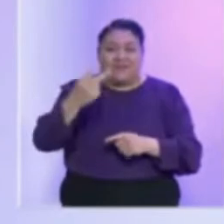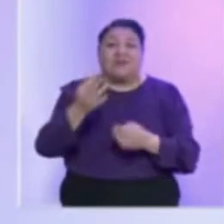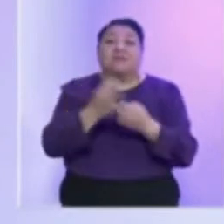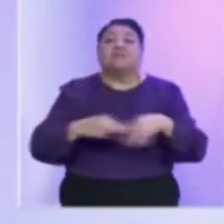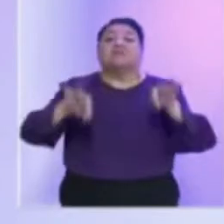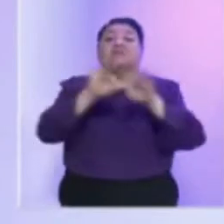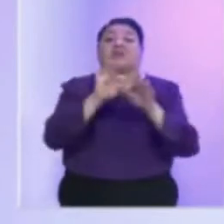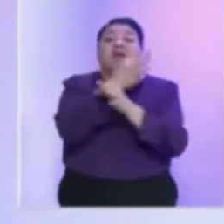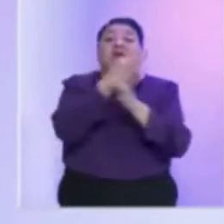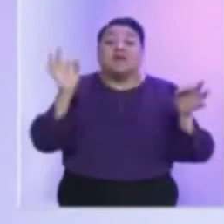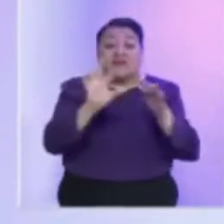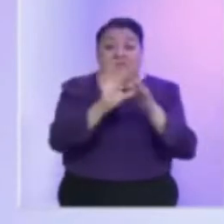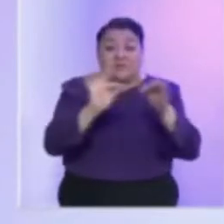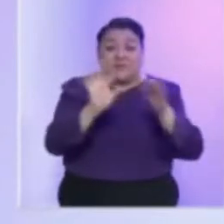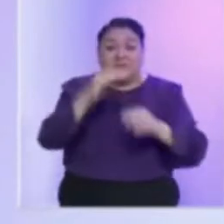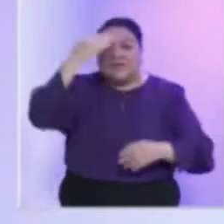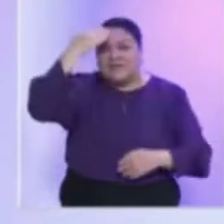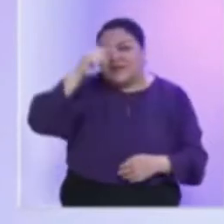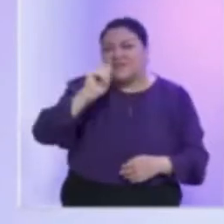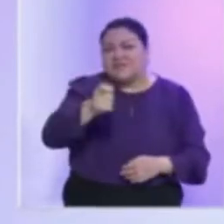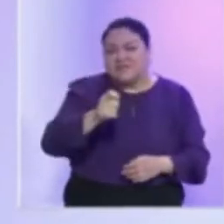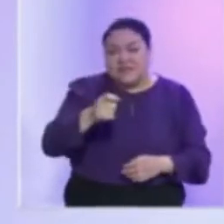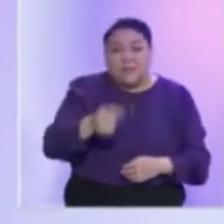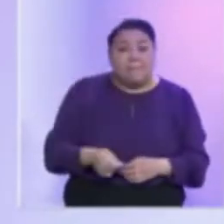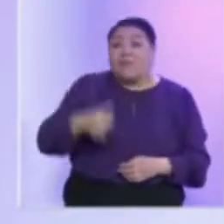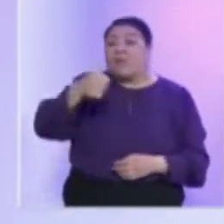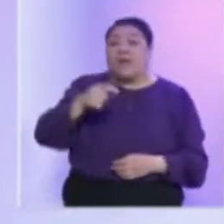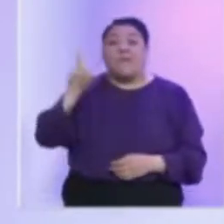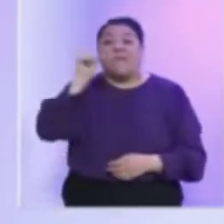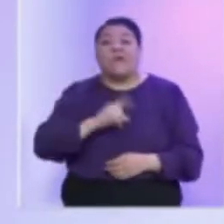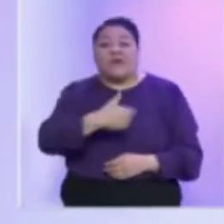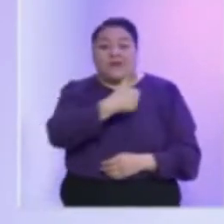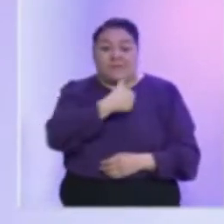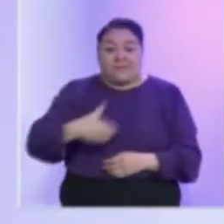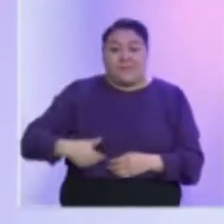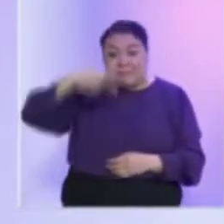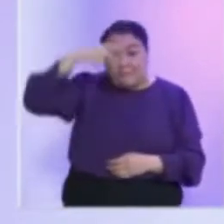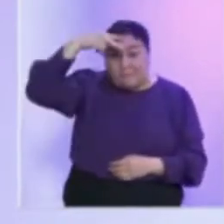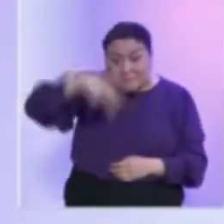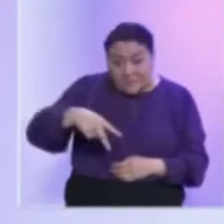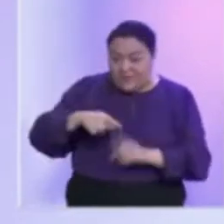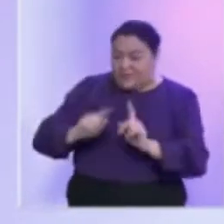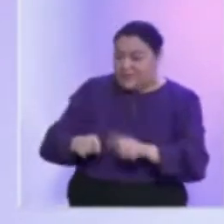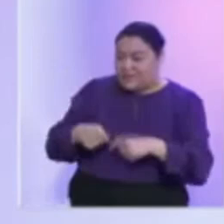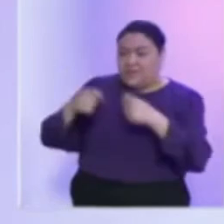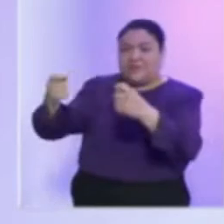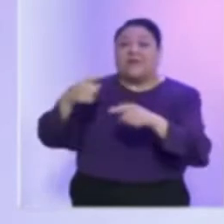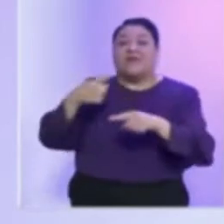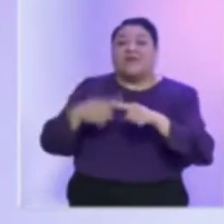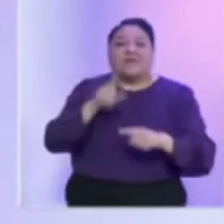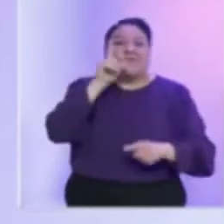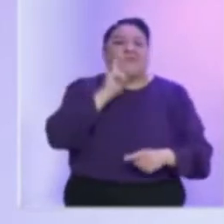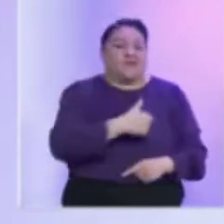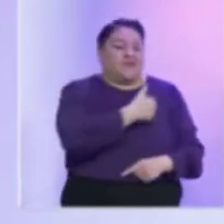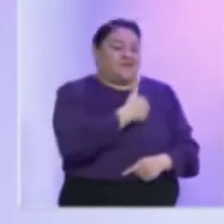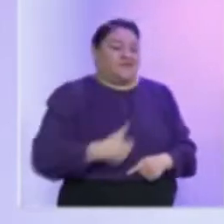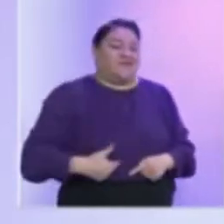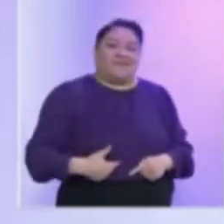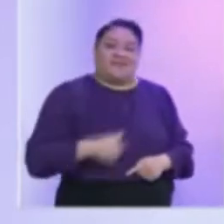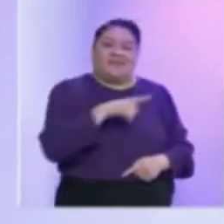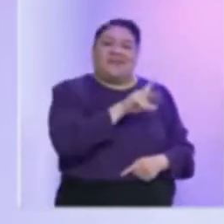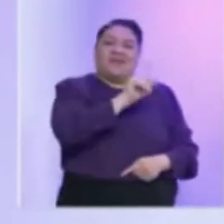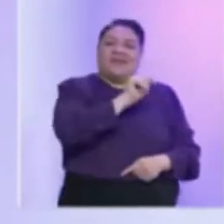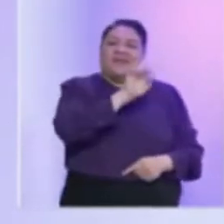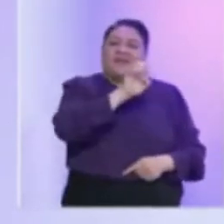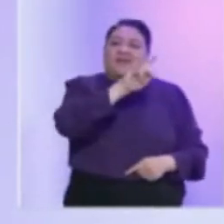muy importante subrayar el hecho de que la primera mujer presidenta electa de México recibirá de manos de la presidenta del Tribunal Electoral del